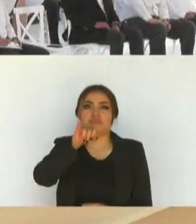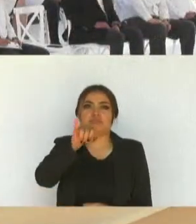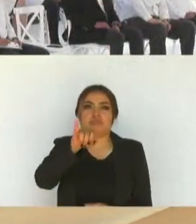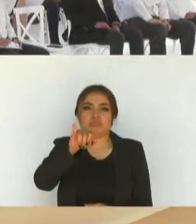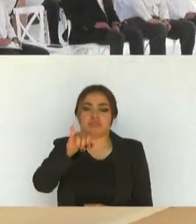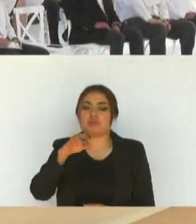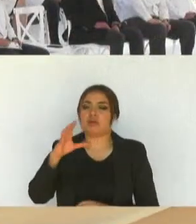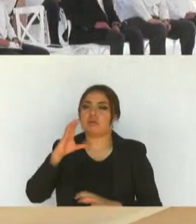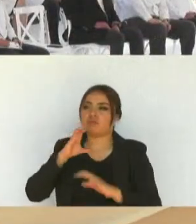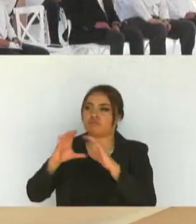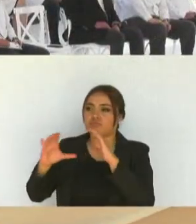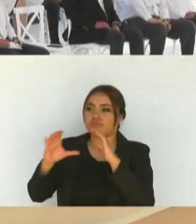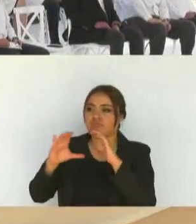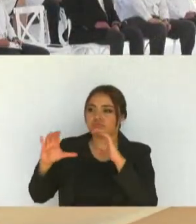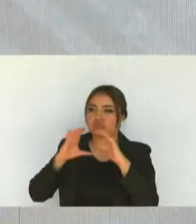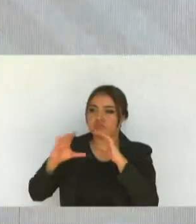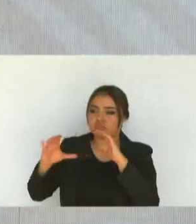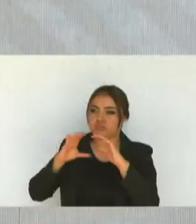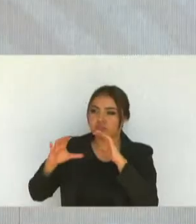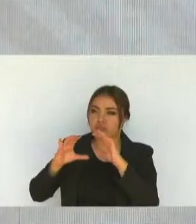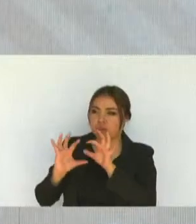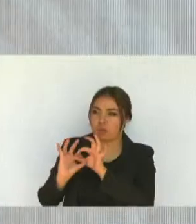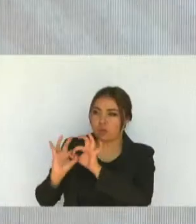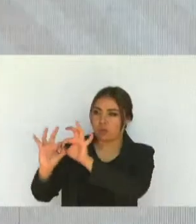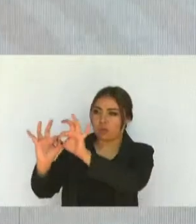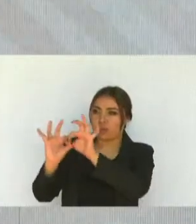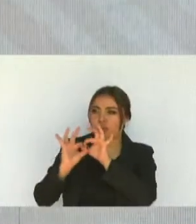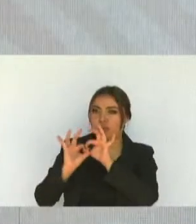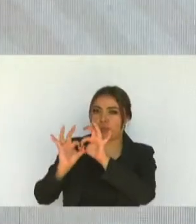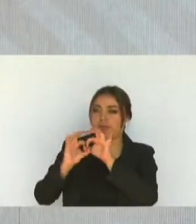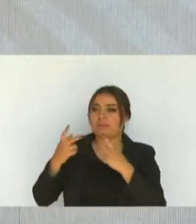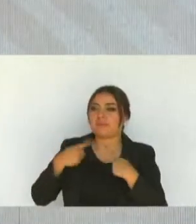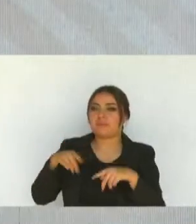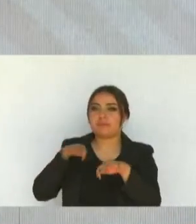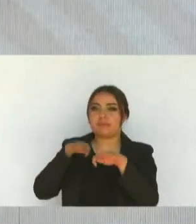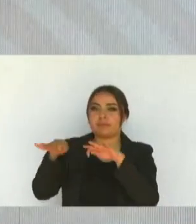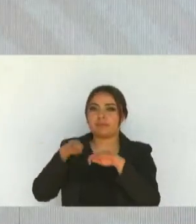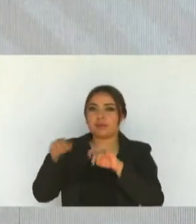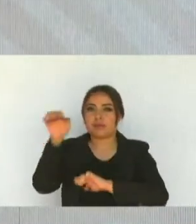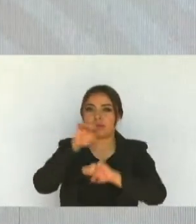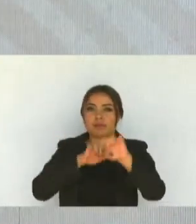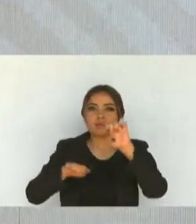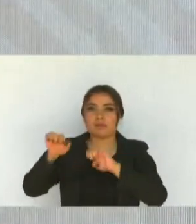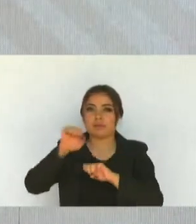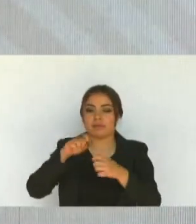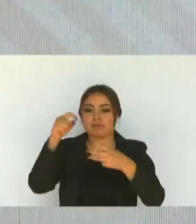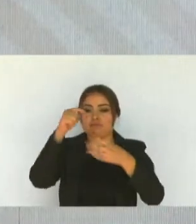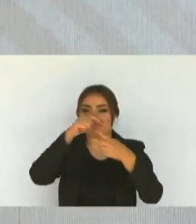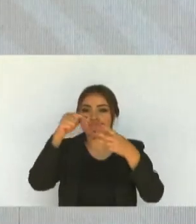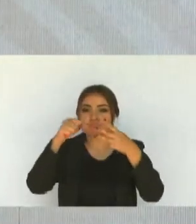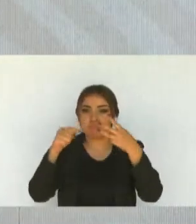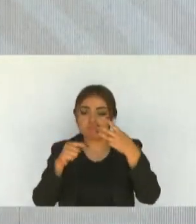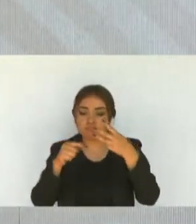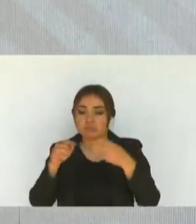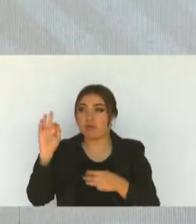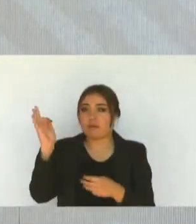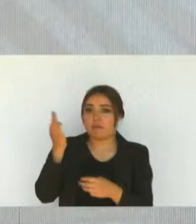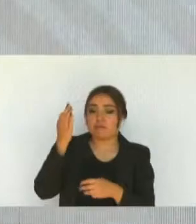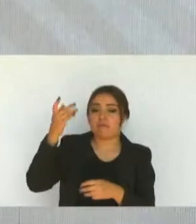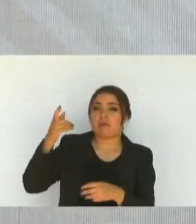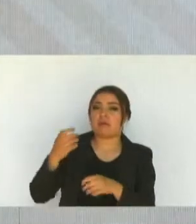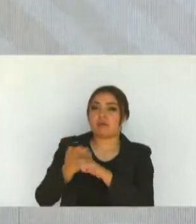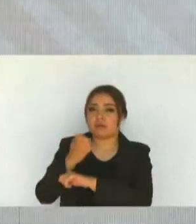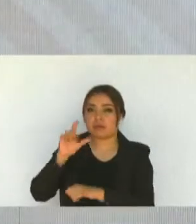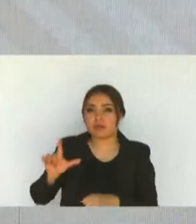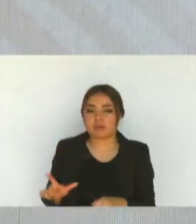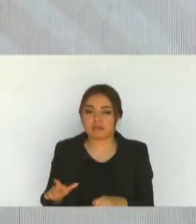mayor comunicación y coordinación entre trabajadores, empresarios y autoridades de los tres órdenes de gobierno para engrandecer el potencial